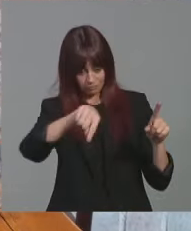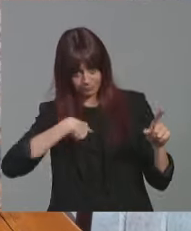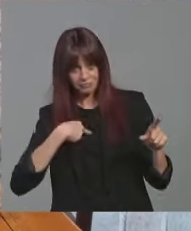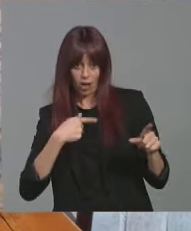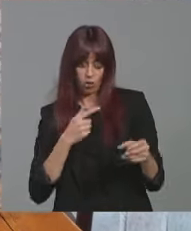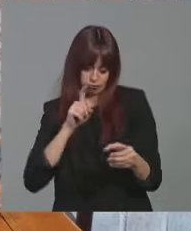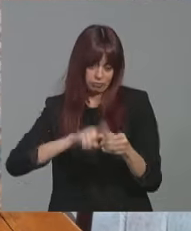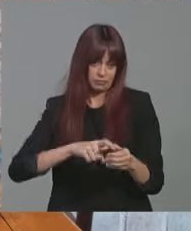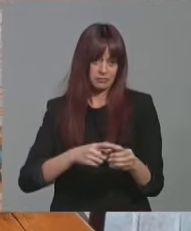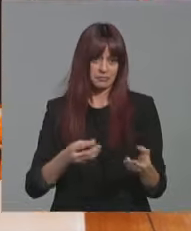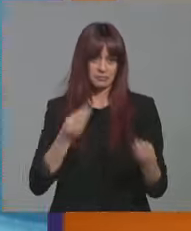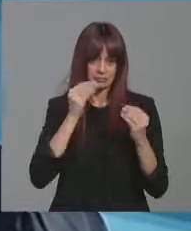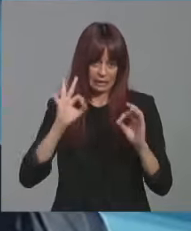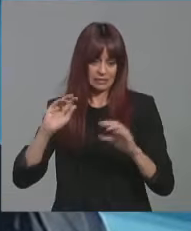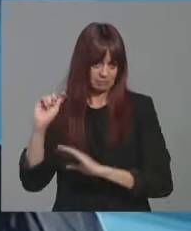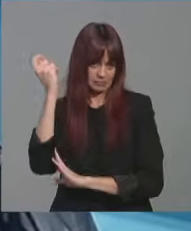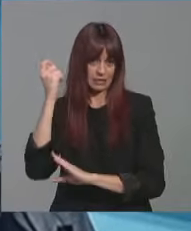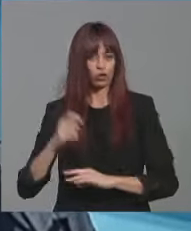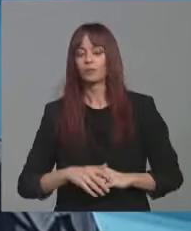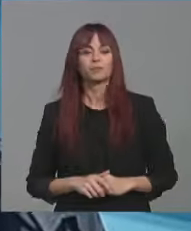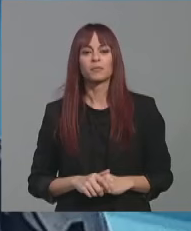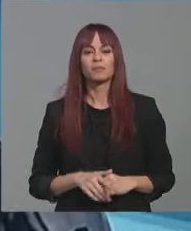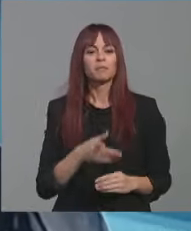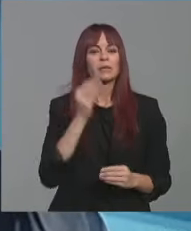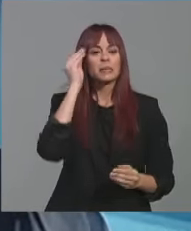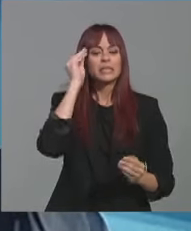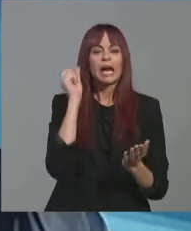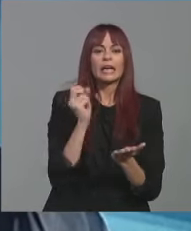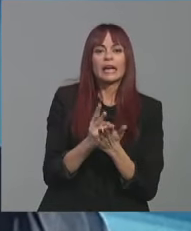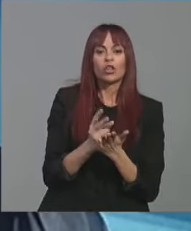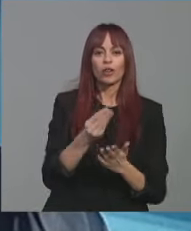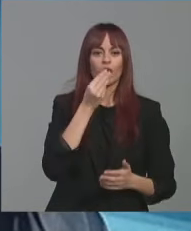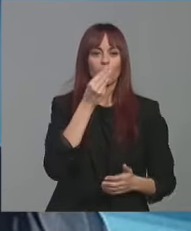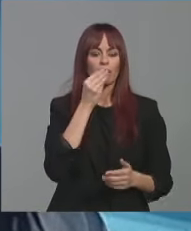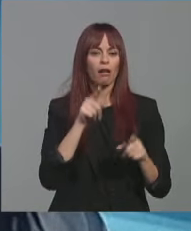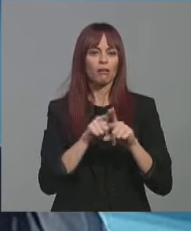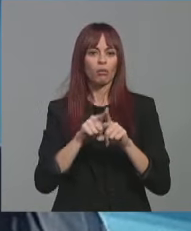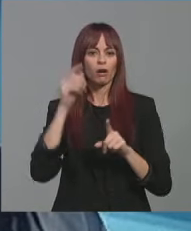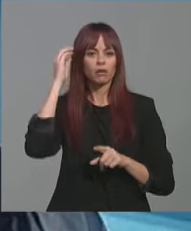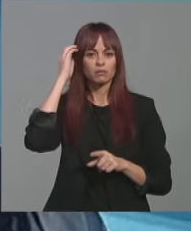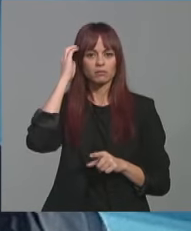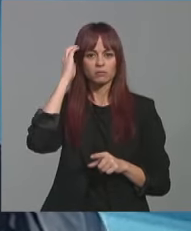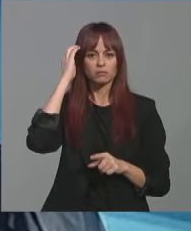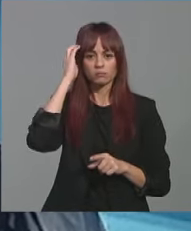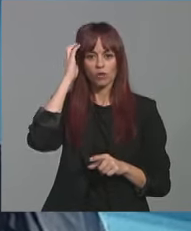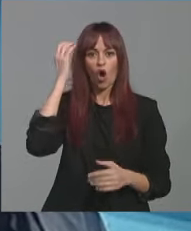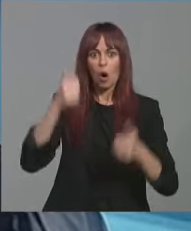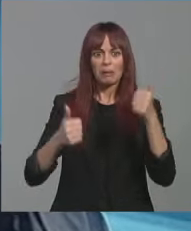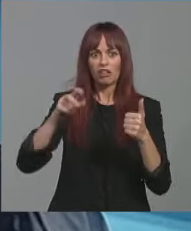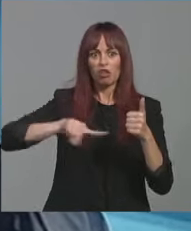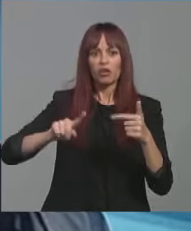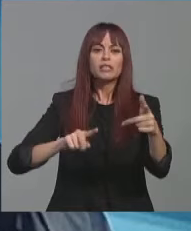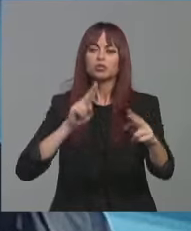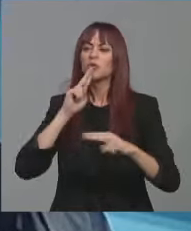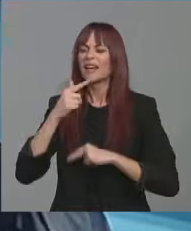esto hay gente que no considera estos retos de de comida como una verdadera competición válida tú qué qué les